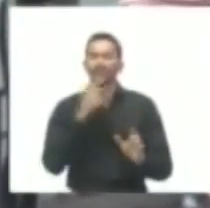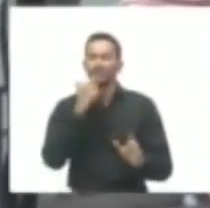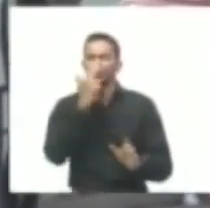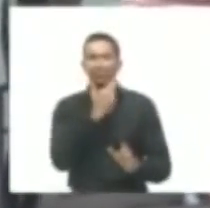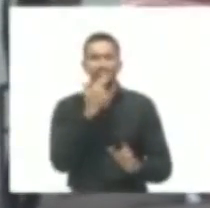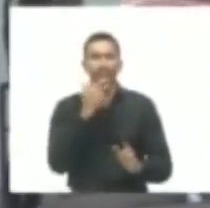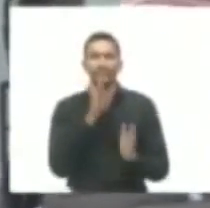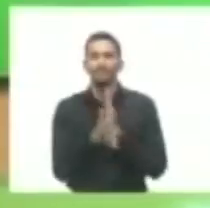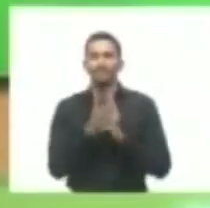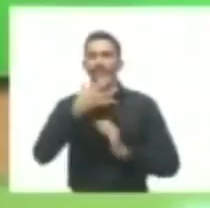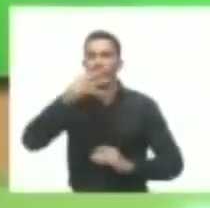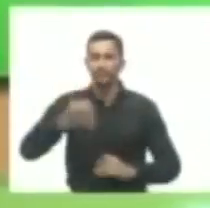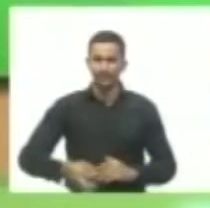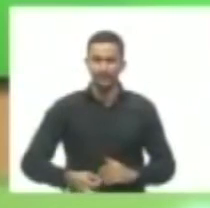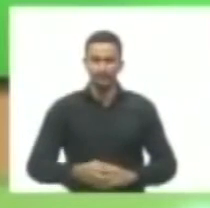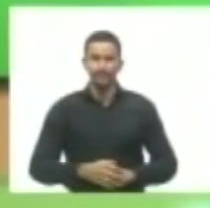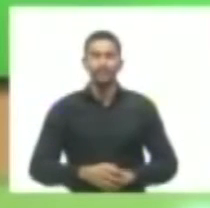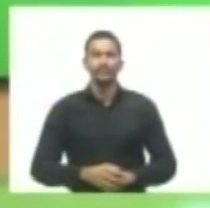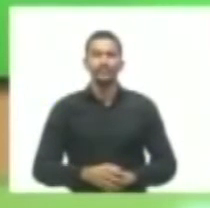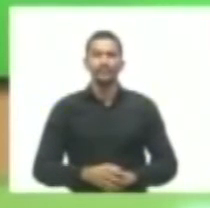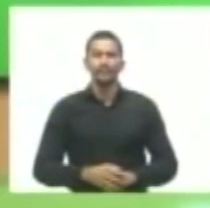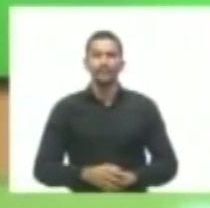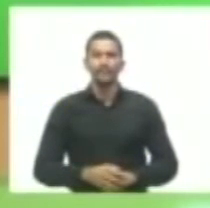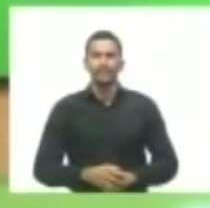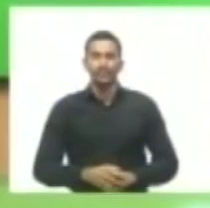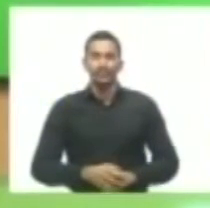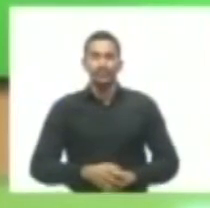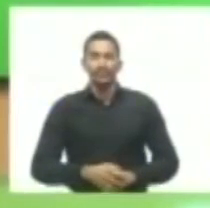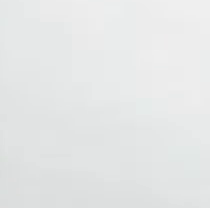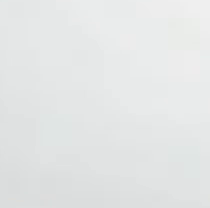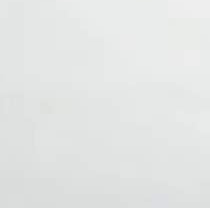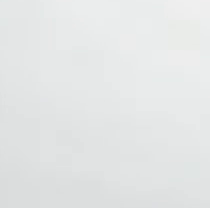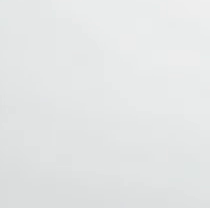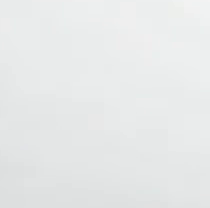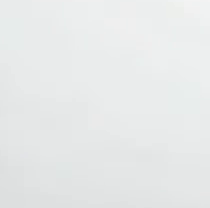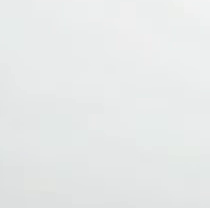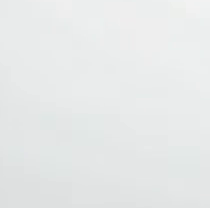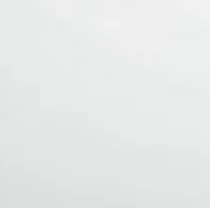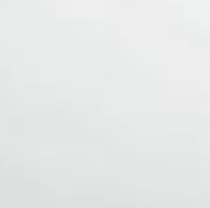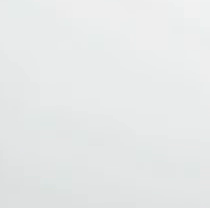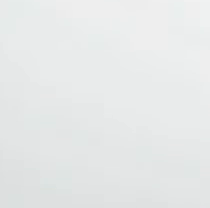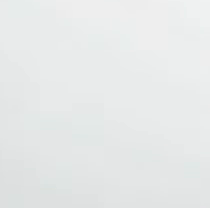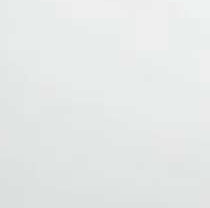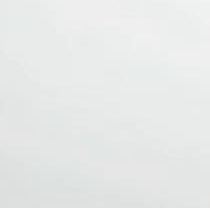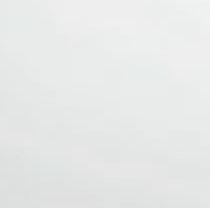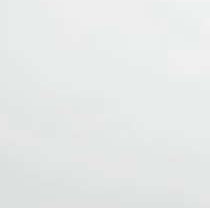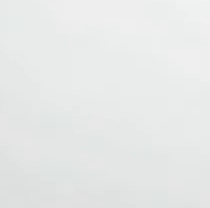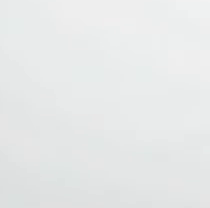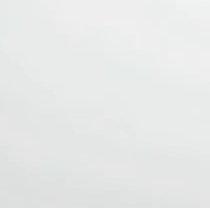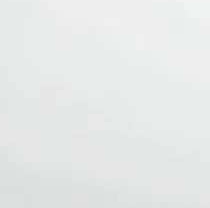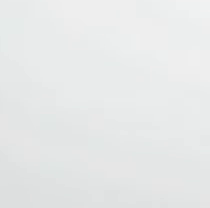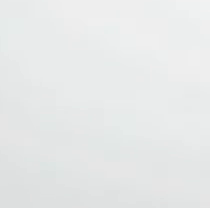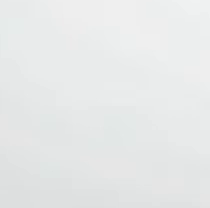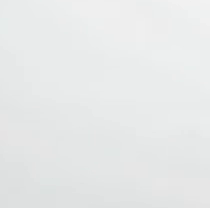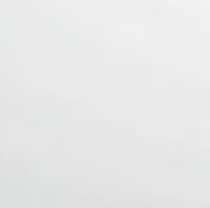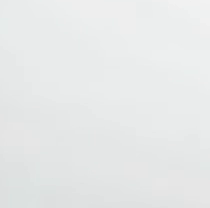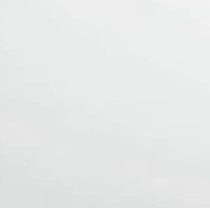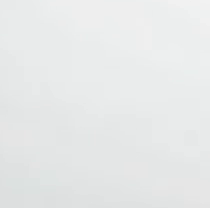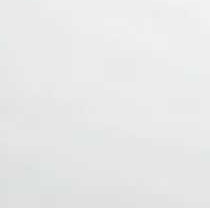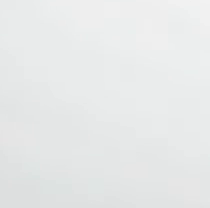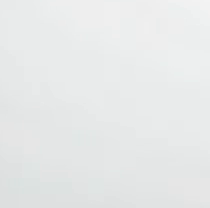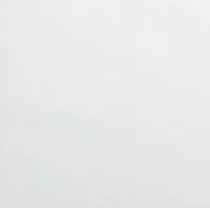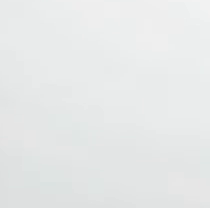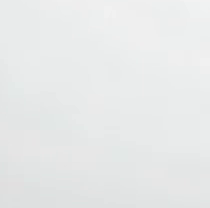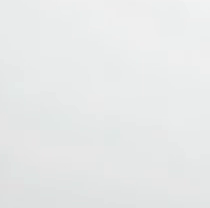compromiso con la verdad. Y este era un mensaje importante para ustedes. En Prepago Claro haces de todo, porque con menos de 1.000 pesos siempre tienes